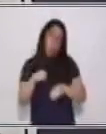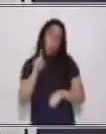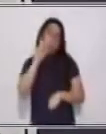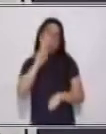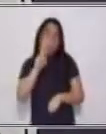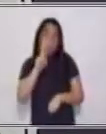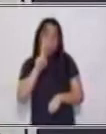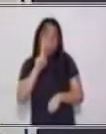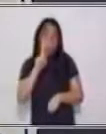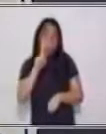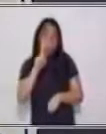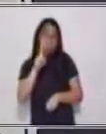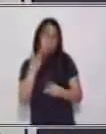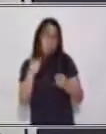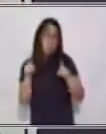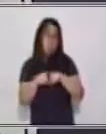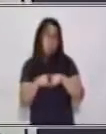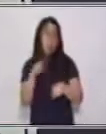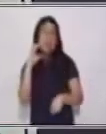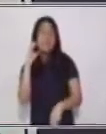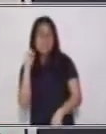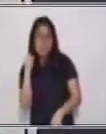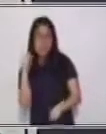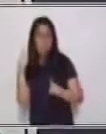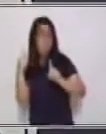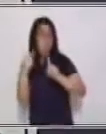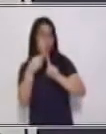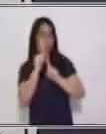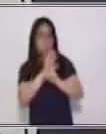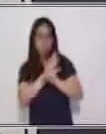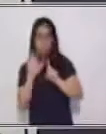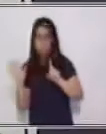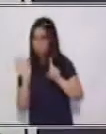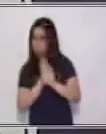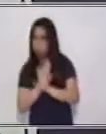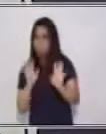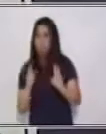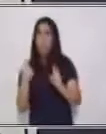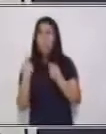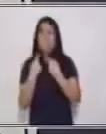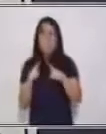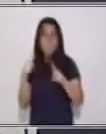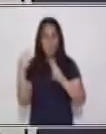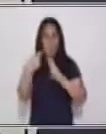0, pero con uno que sea término real, entonces